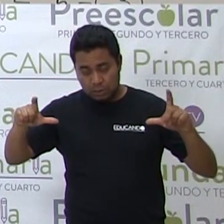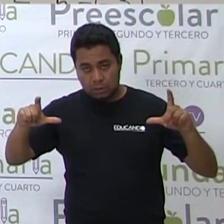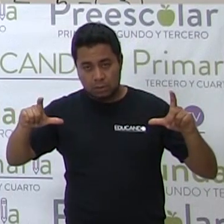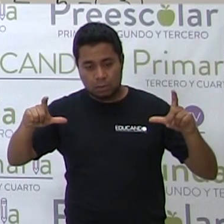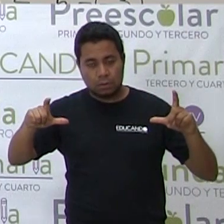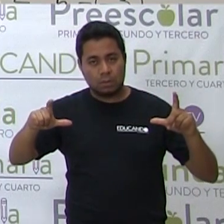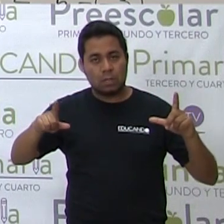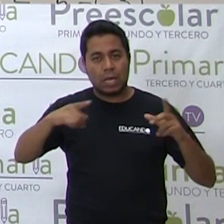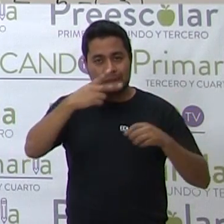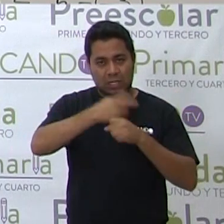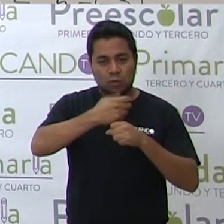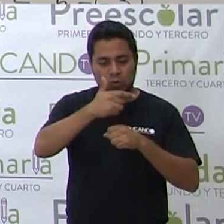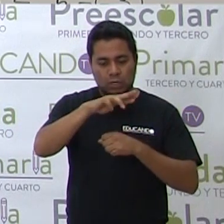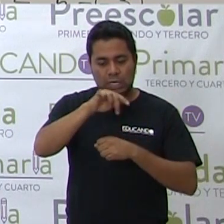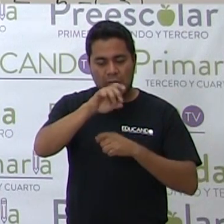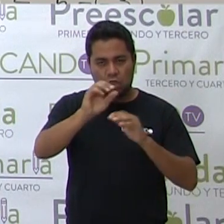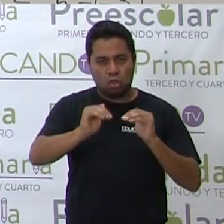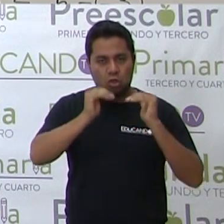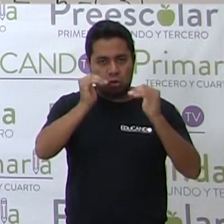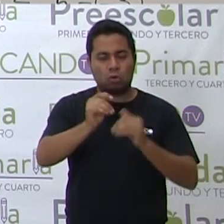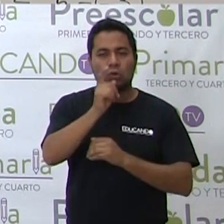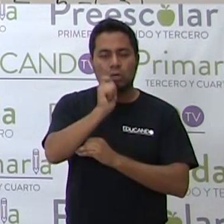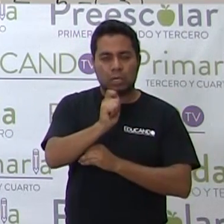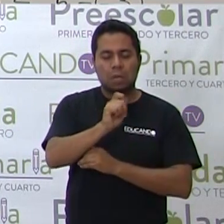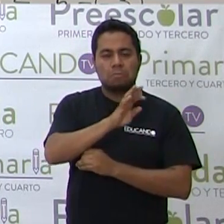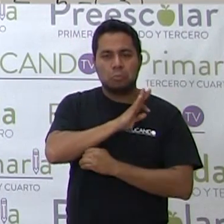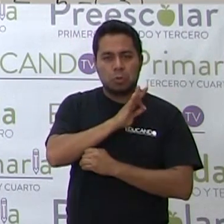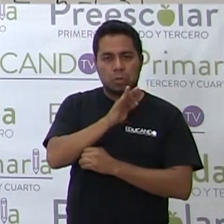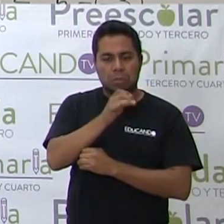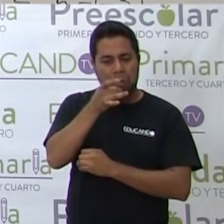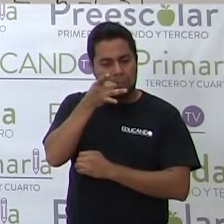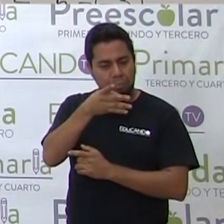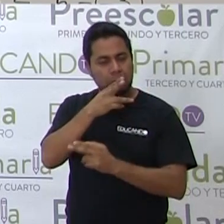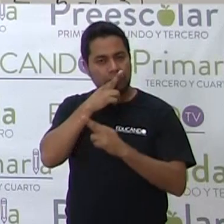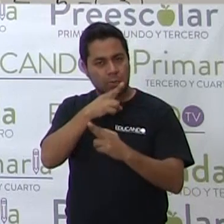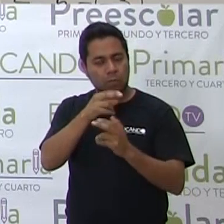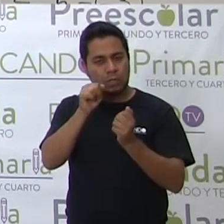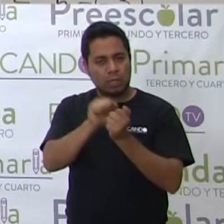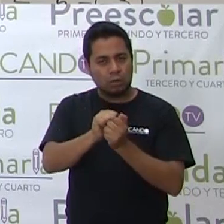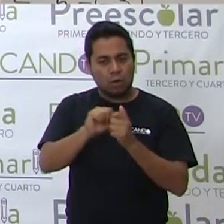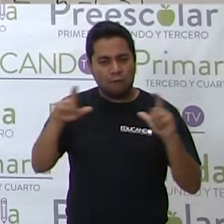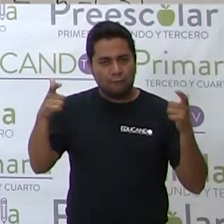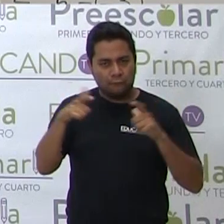cuadrática o de segundo grado lo vamos a resolver por